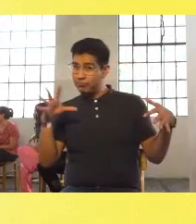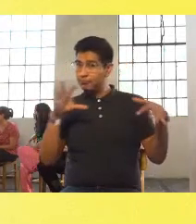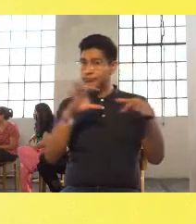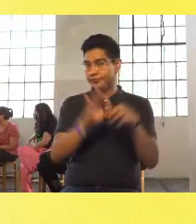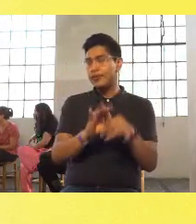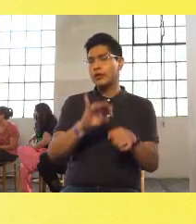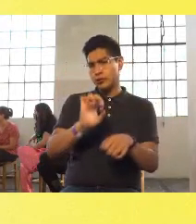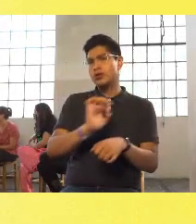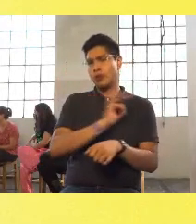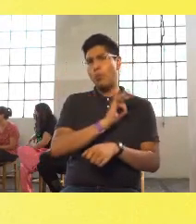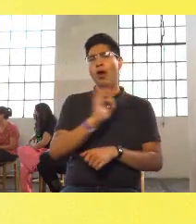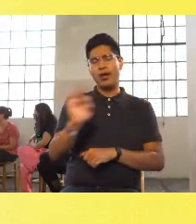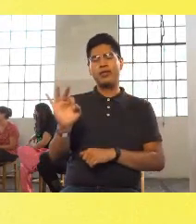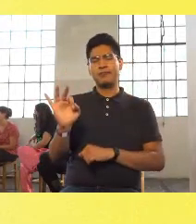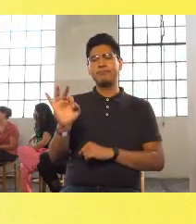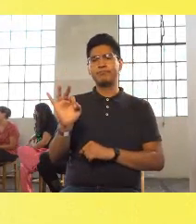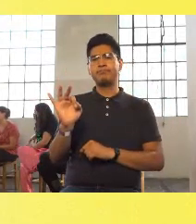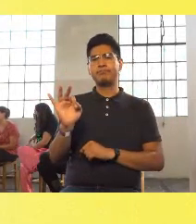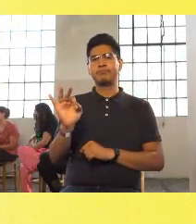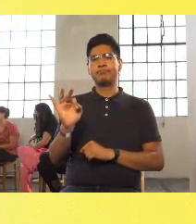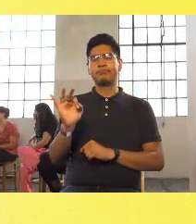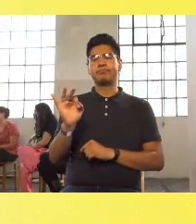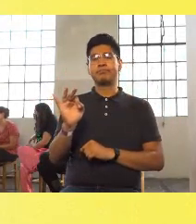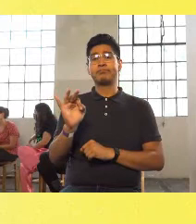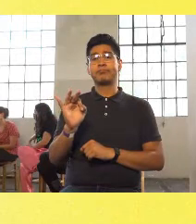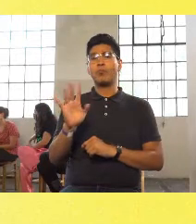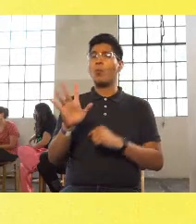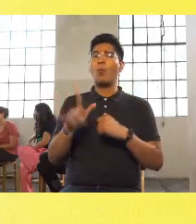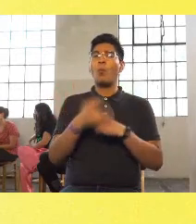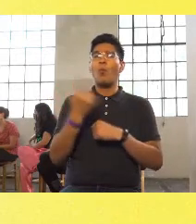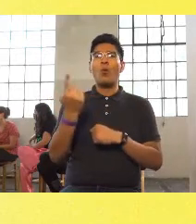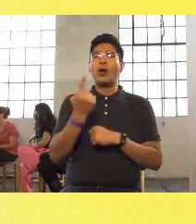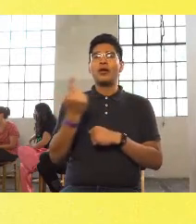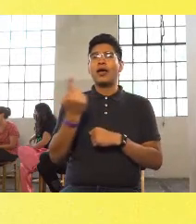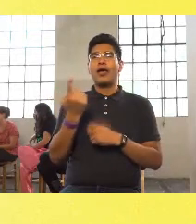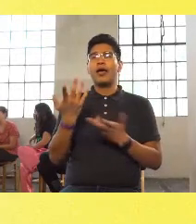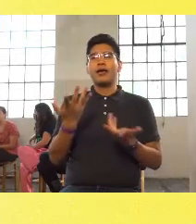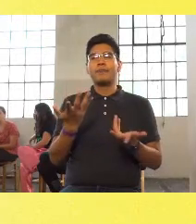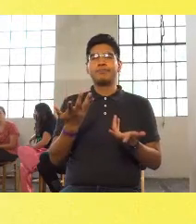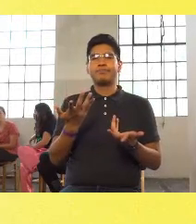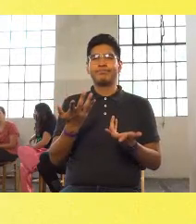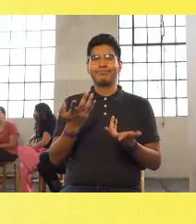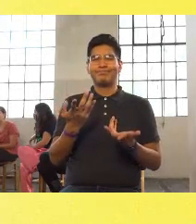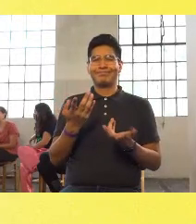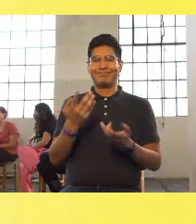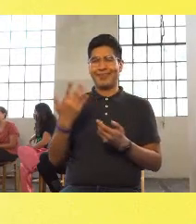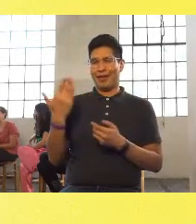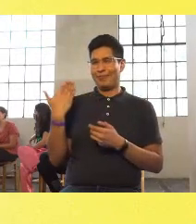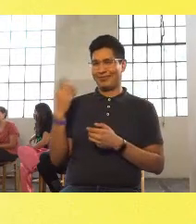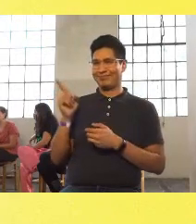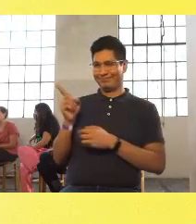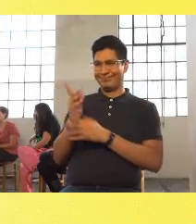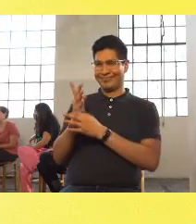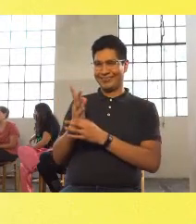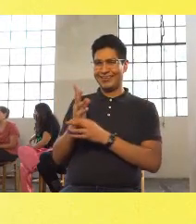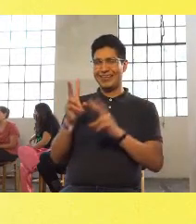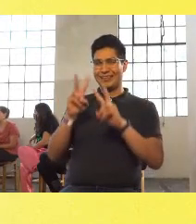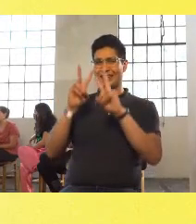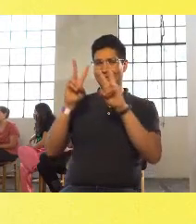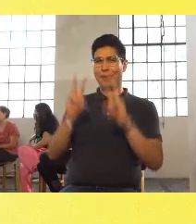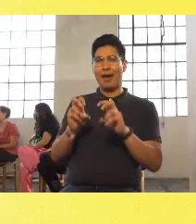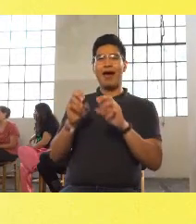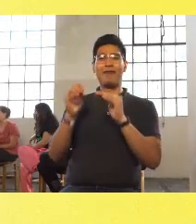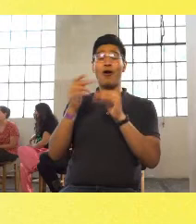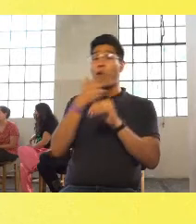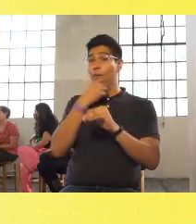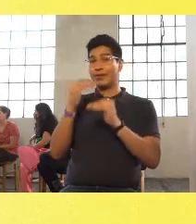más ecológica o ecocéntrica. Y creo que la razón de base es justamente, como decía, ¿no? El sistema patriarcal muy arraigado a este también